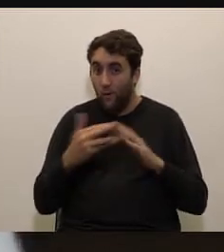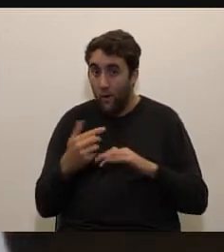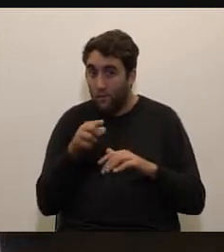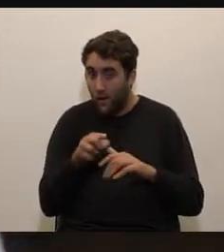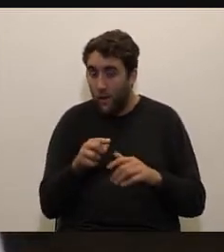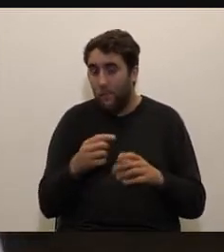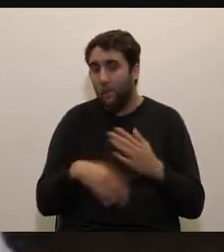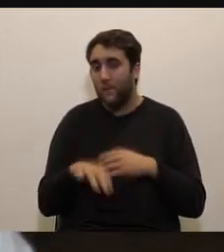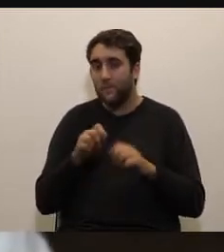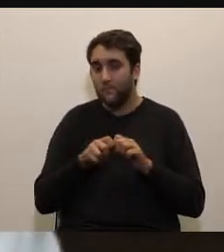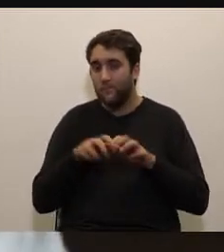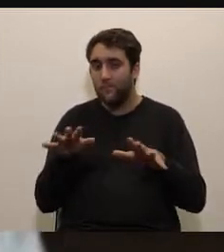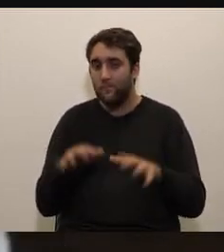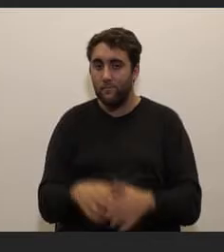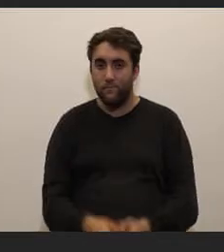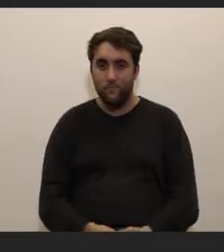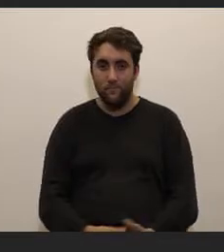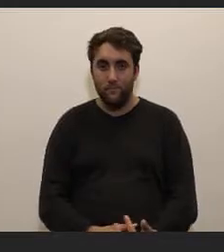es mucho más grande.